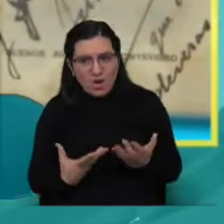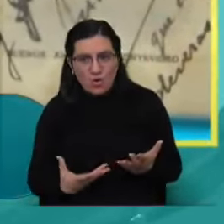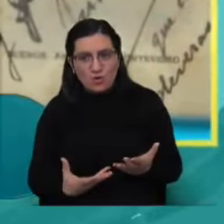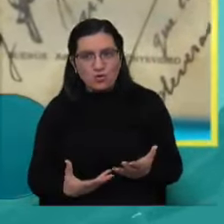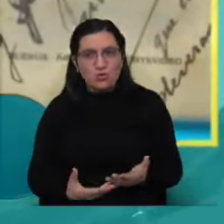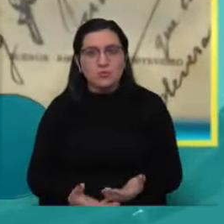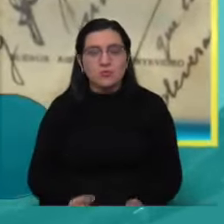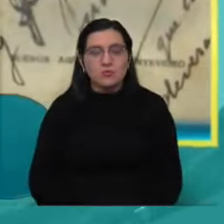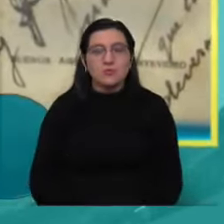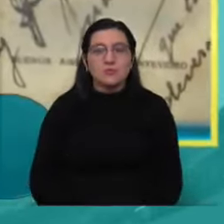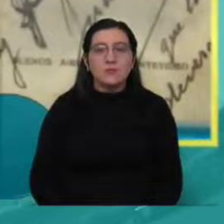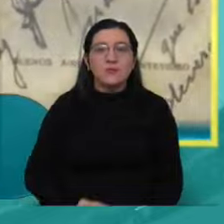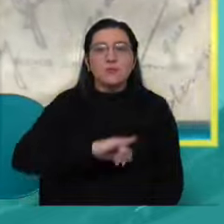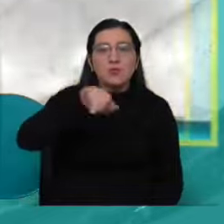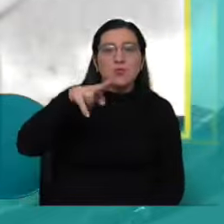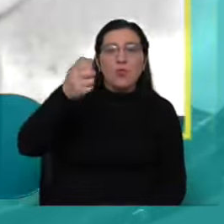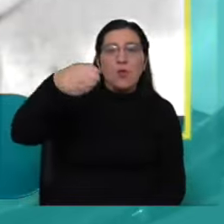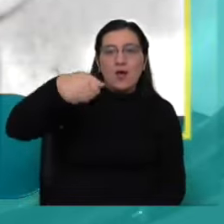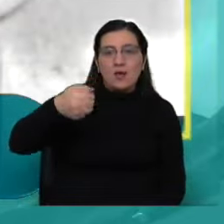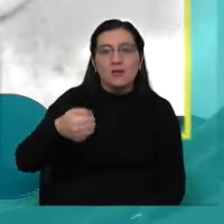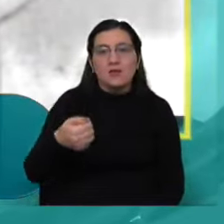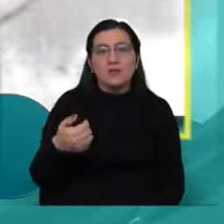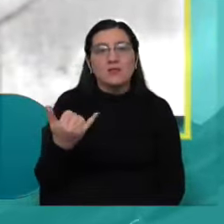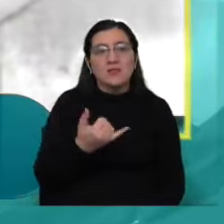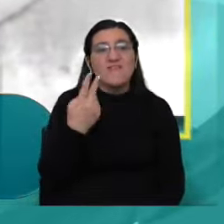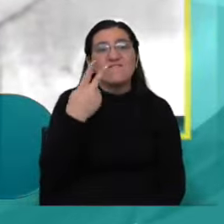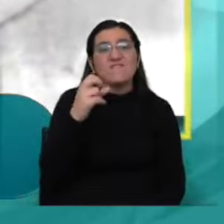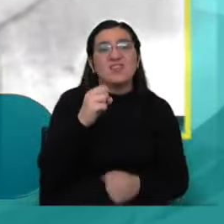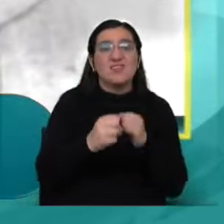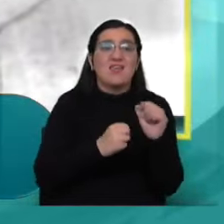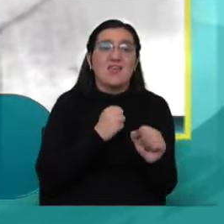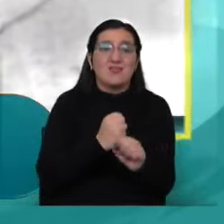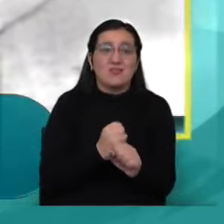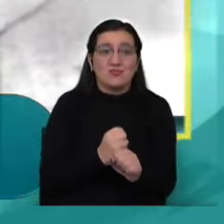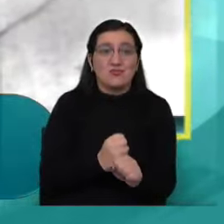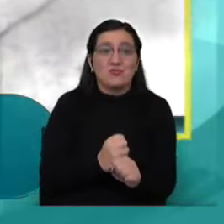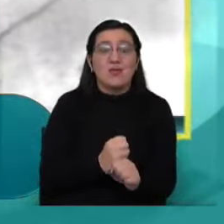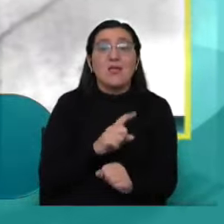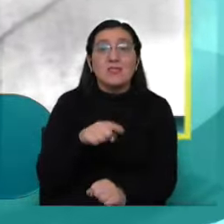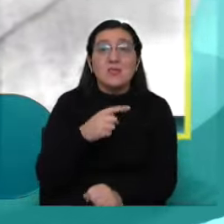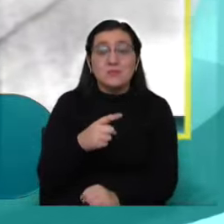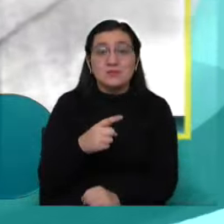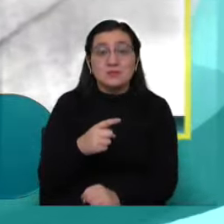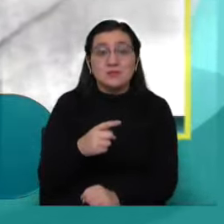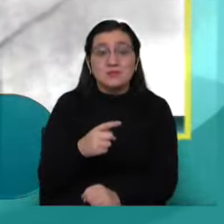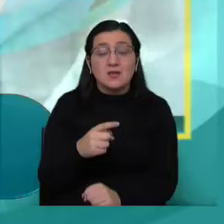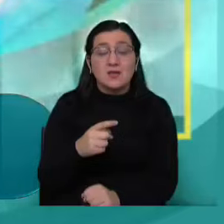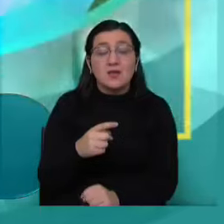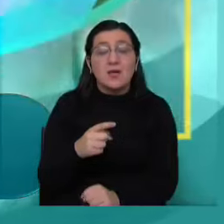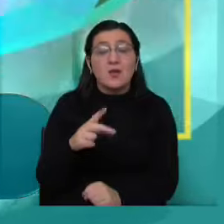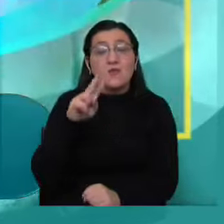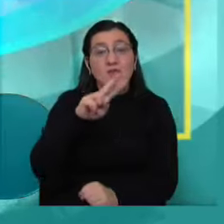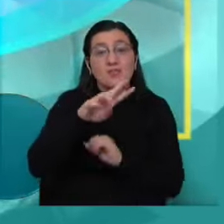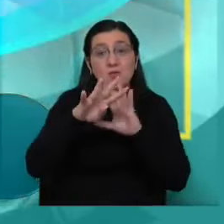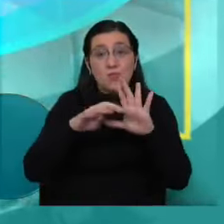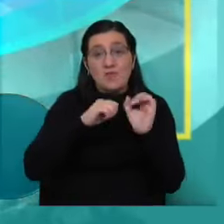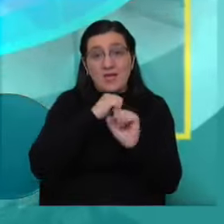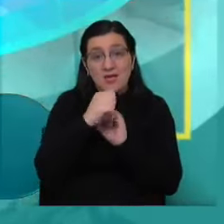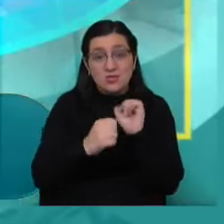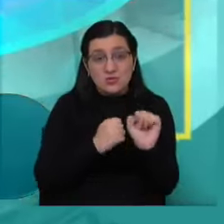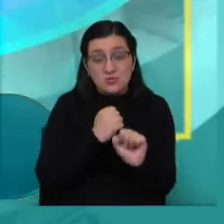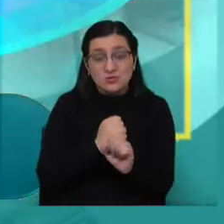exactamente de poner a juar en el lugar que tiene 20 años 20 años y después en el 29 a los 9 años de que aparece este libro se